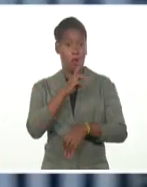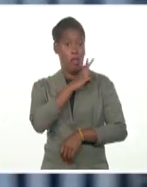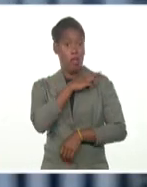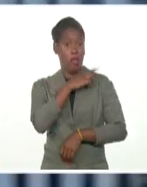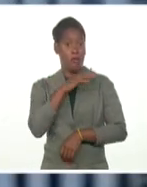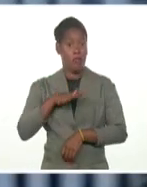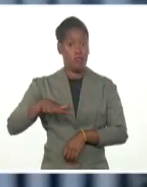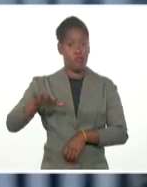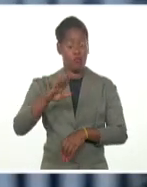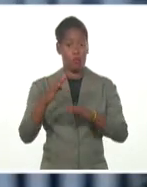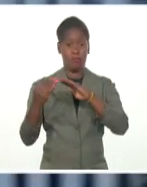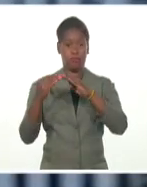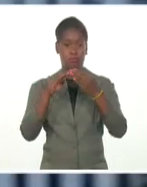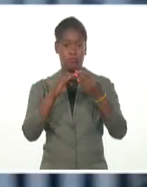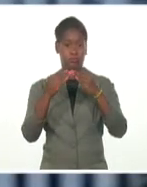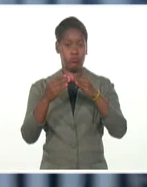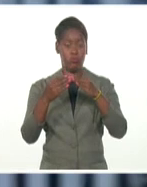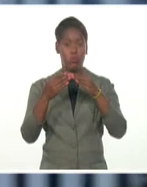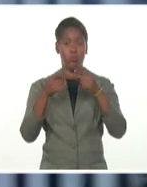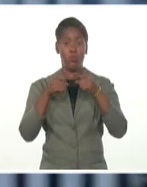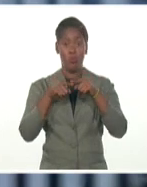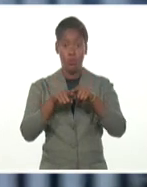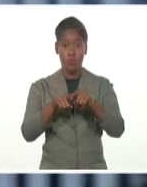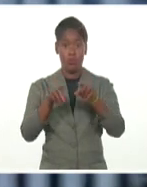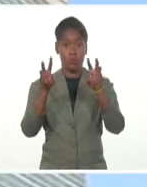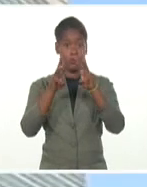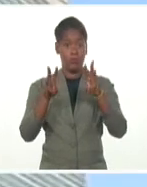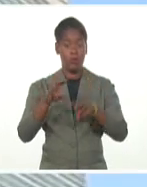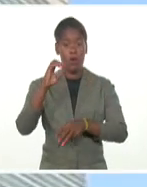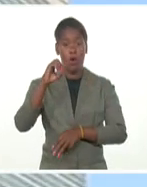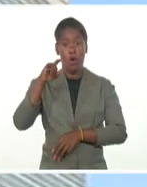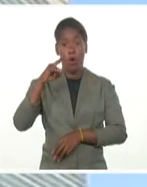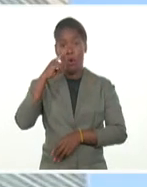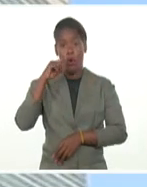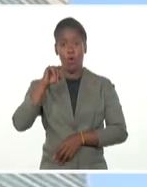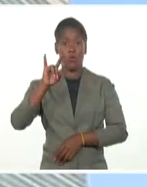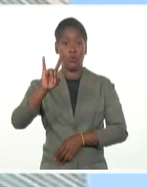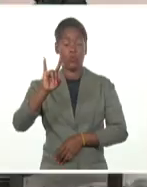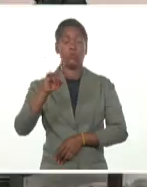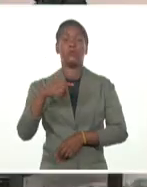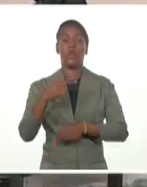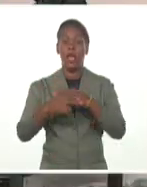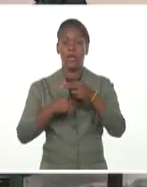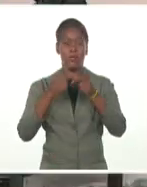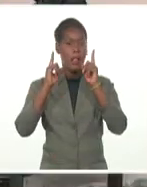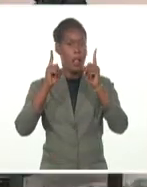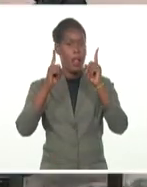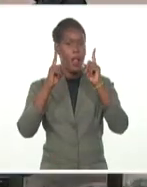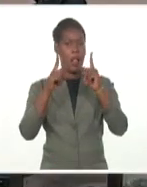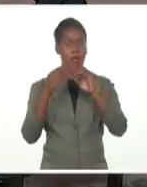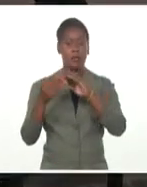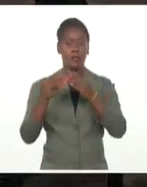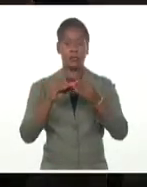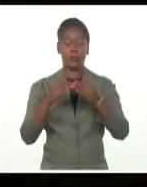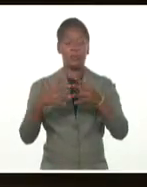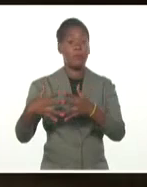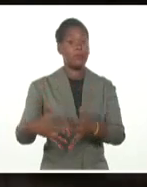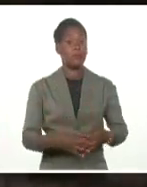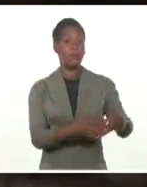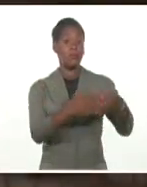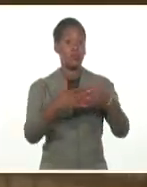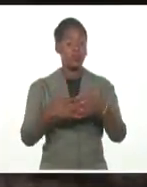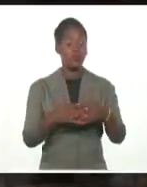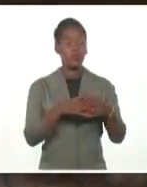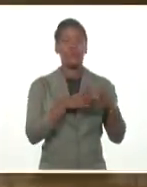de las Naciones Unidas una posible declaración. Estados Unidos bloqueó una declaración del Consejo de Seguridad de la ONU